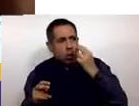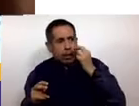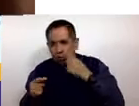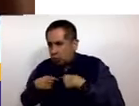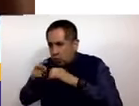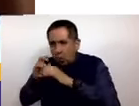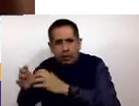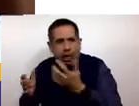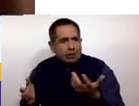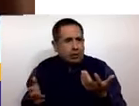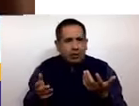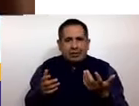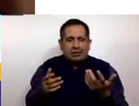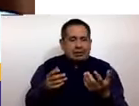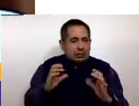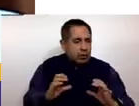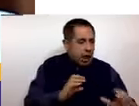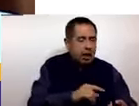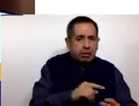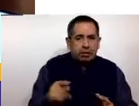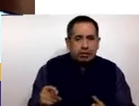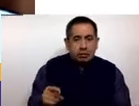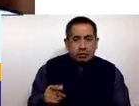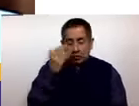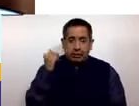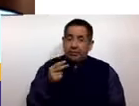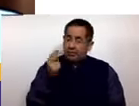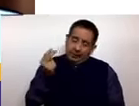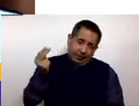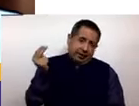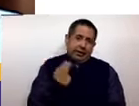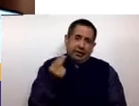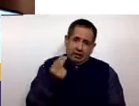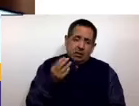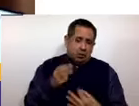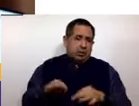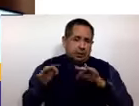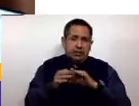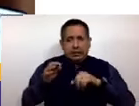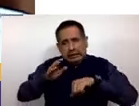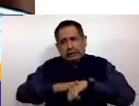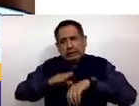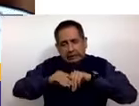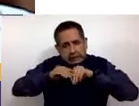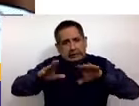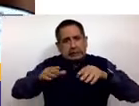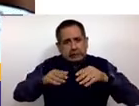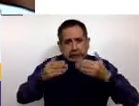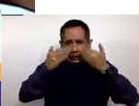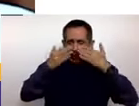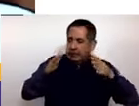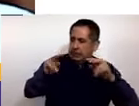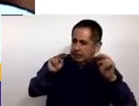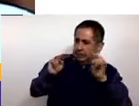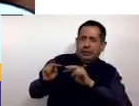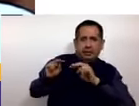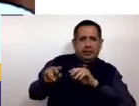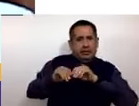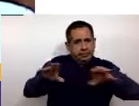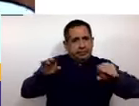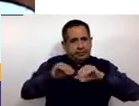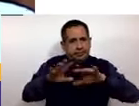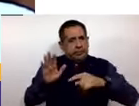creo que pues justamente ya es urgente tomar de ahí todas estas cosas y ponerlas todavía más visibles, todo lo que se